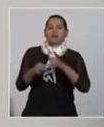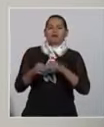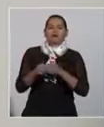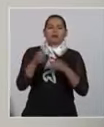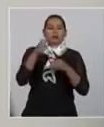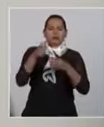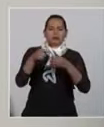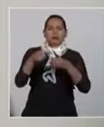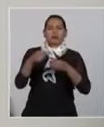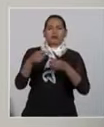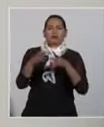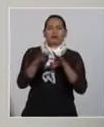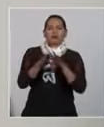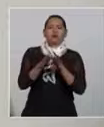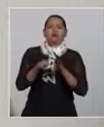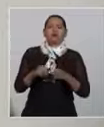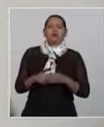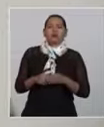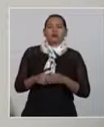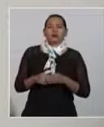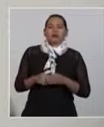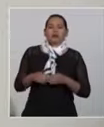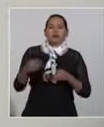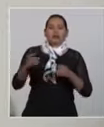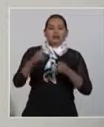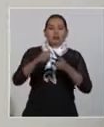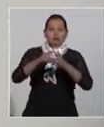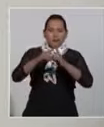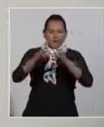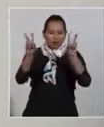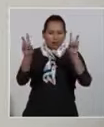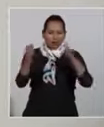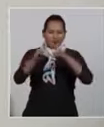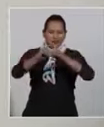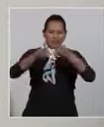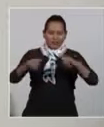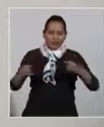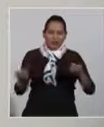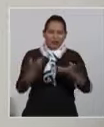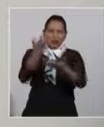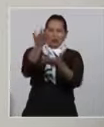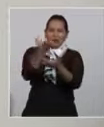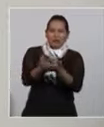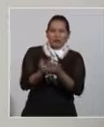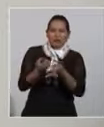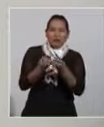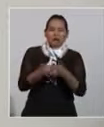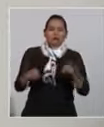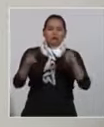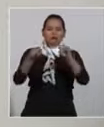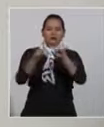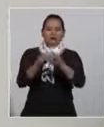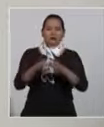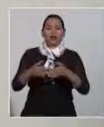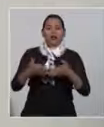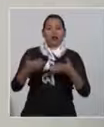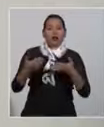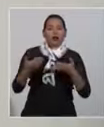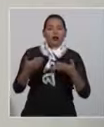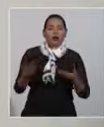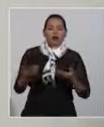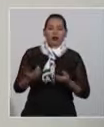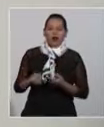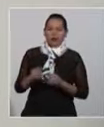bloque que ha estado dedicado a los temas de desarrollo económico y social. Ahora pasamos a una etapa de derecho de